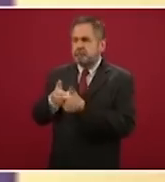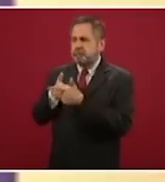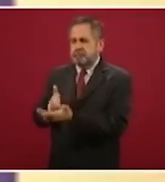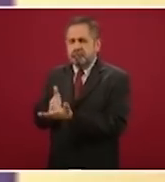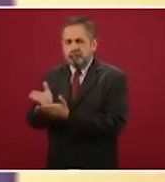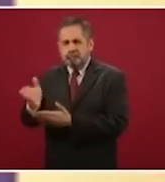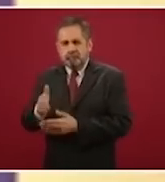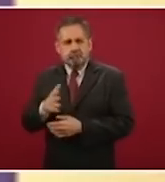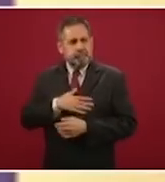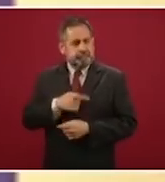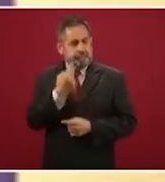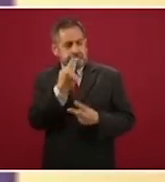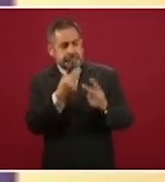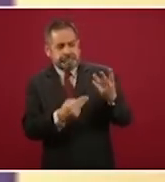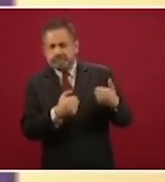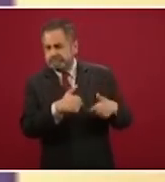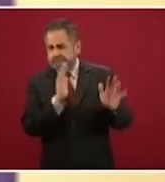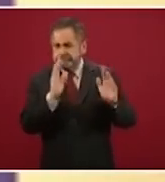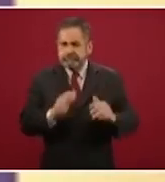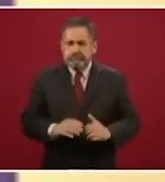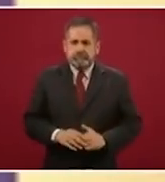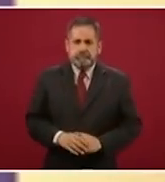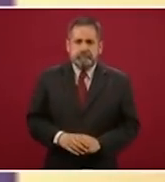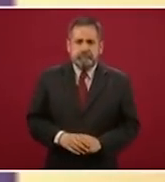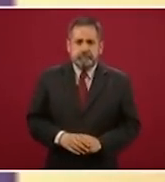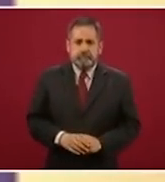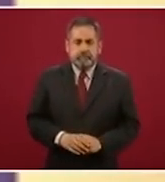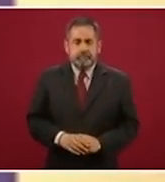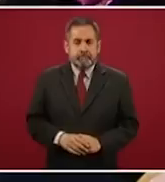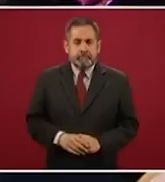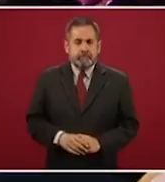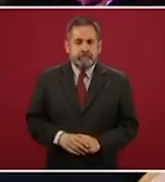hay muchísimos nombres. Hombres, perdón.